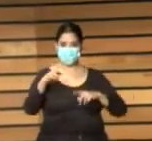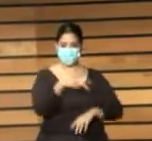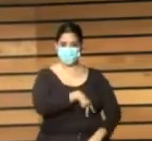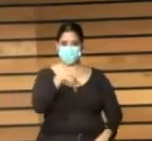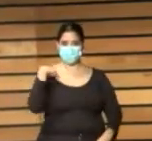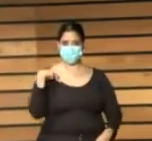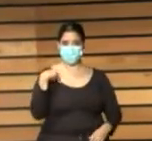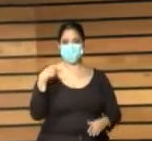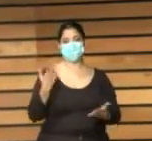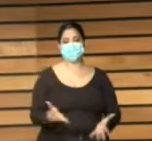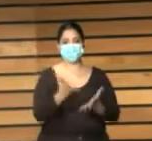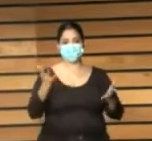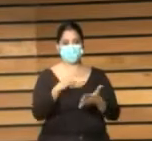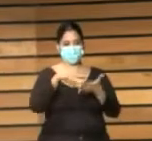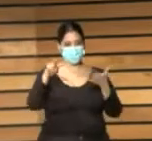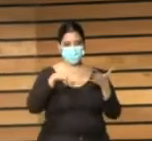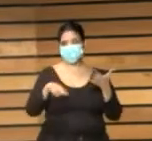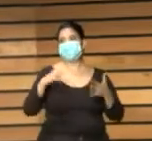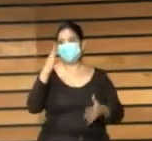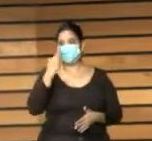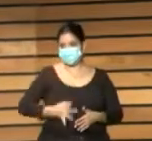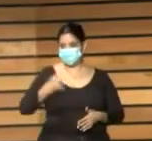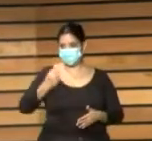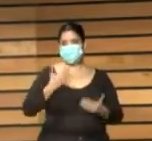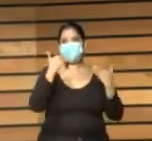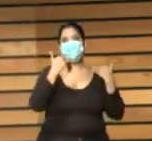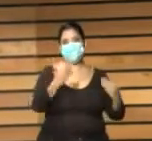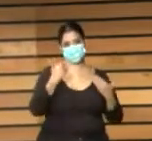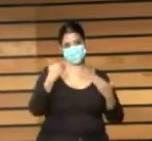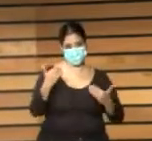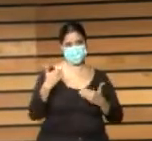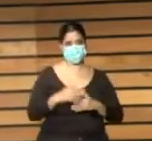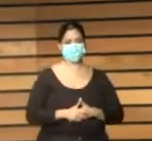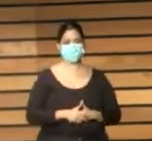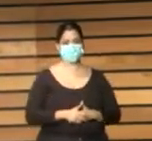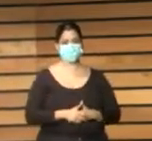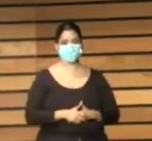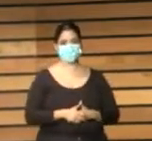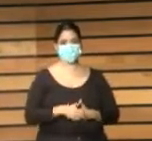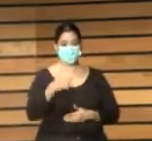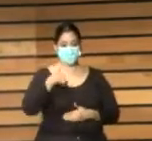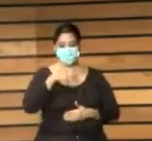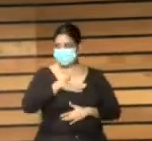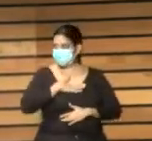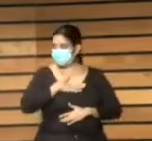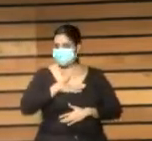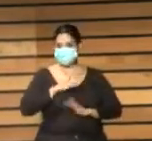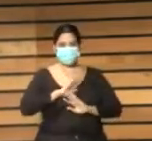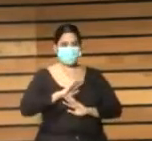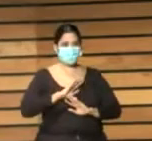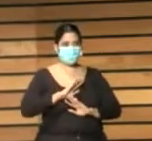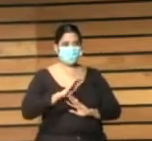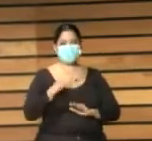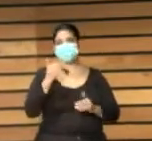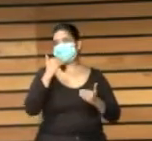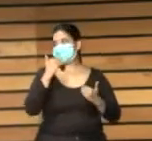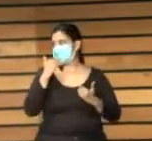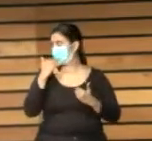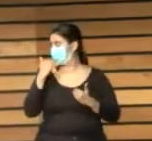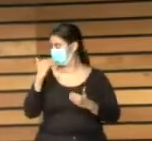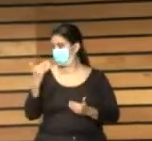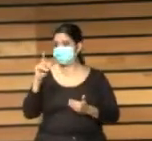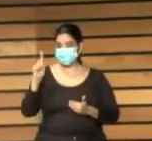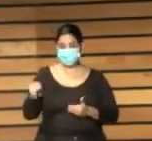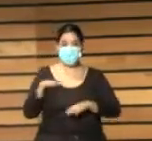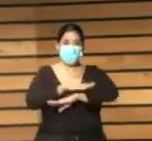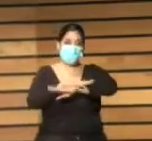y de Fomento de la Lectura. De verdad, muchísimas gracias. Yo, por mi parte, Juan, pues el agradecimiento, por supuesto,